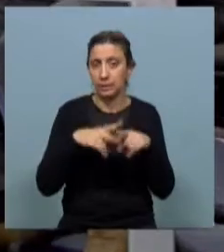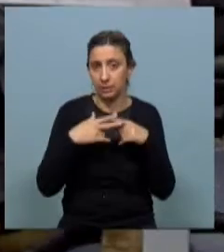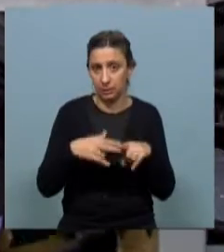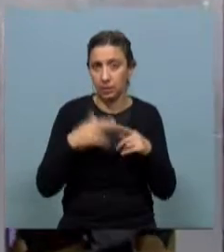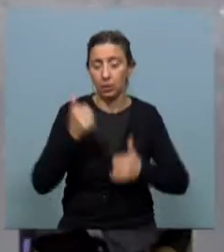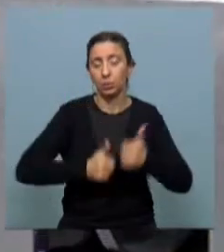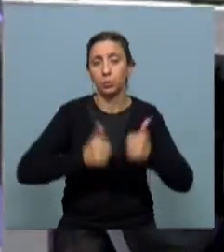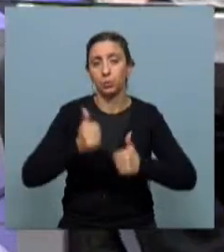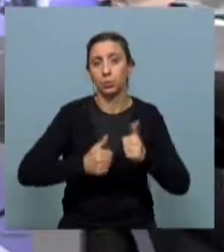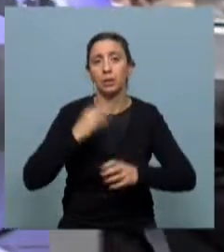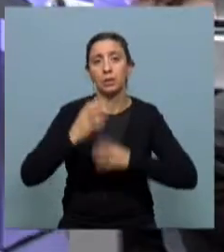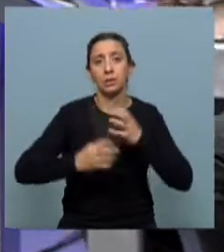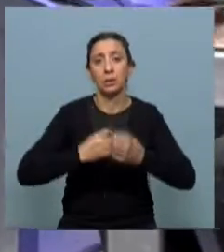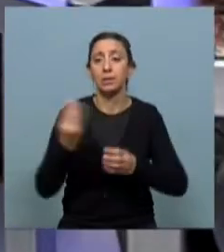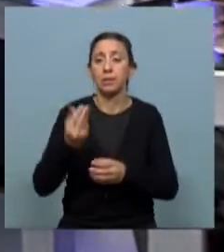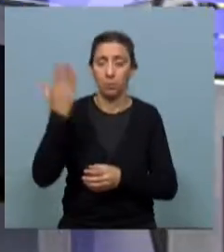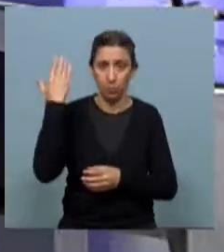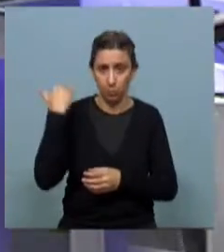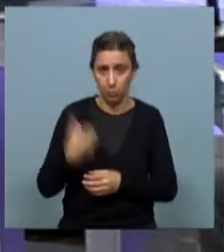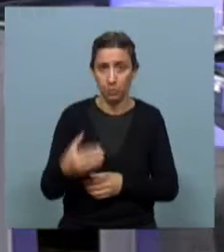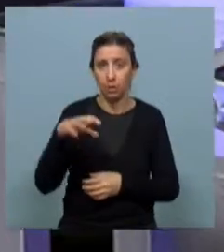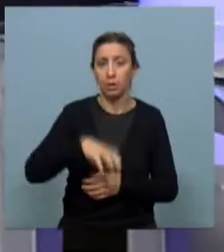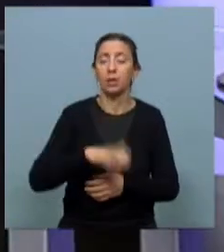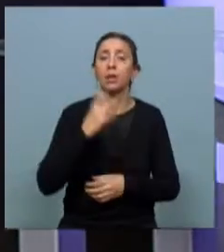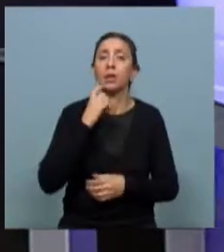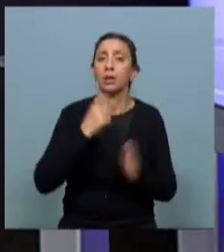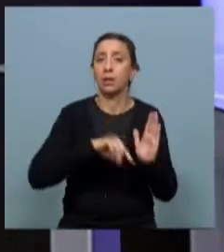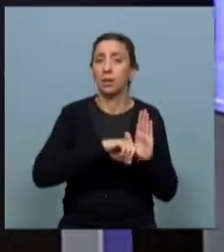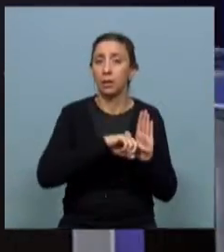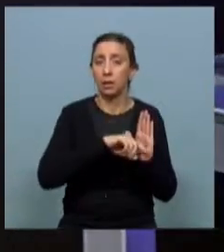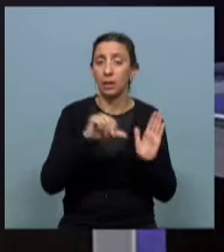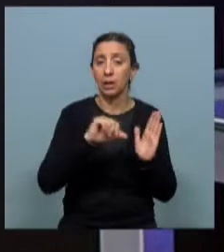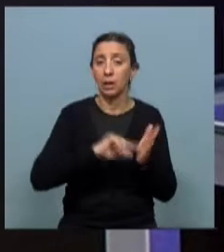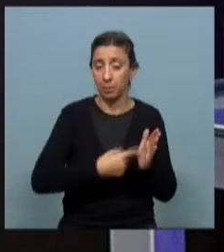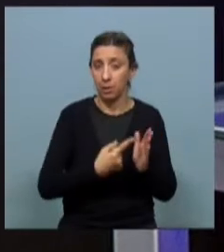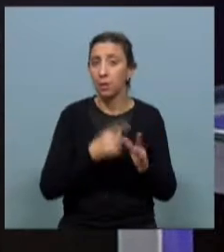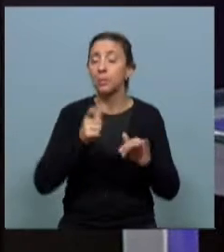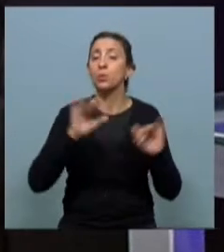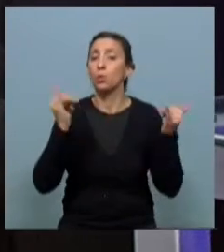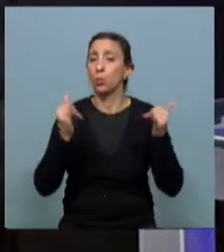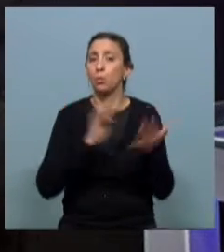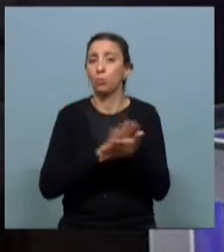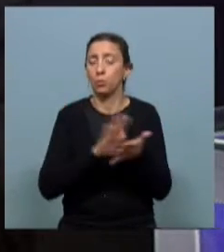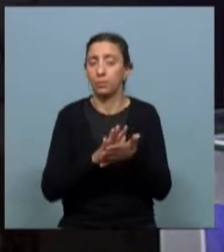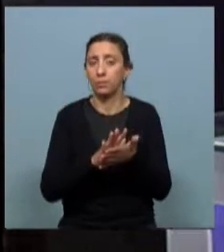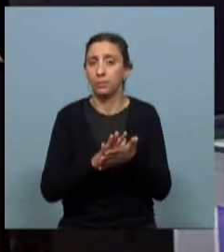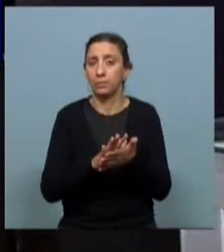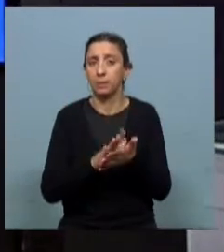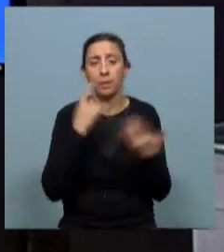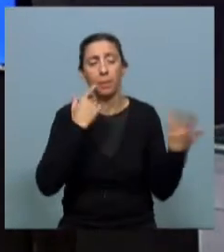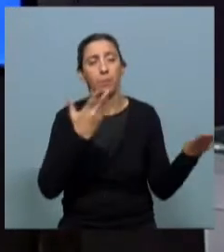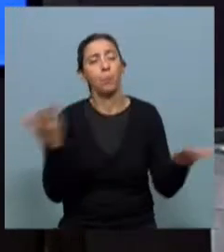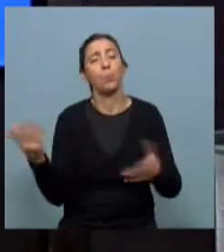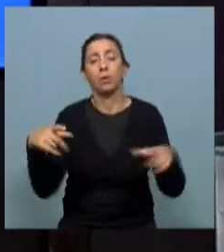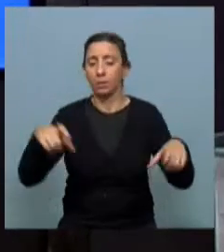alta competencia se desarrollaron el sábado pasado en la sede de San Luis Capital, y hay los jóvenes talentos, los nuevos chicos, nos muestran